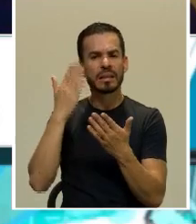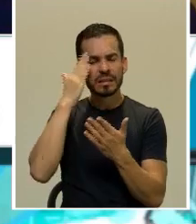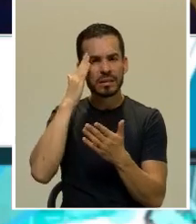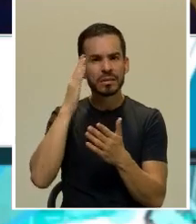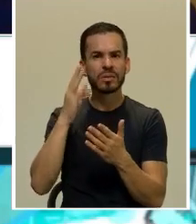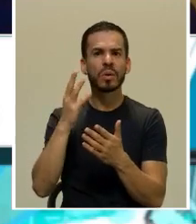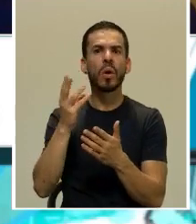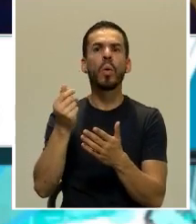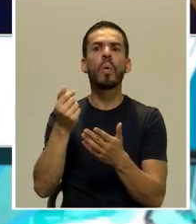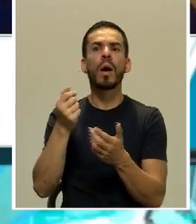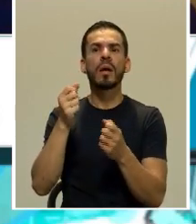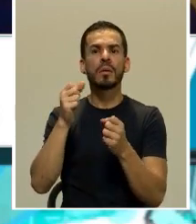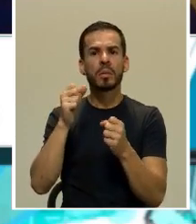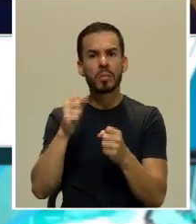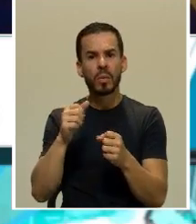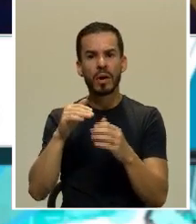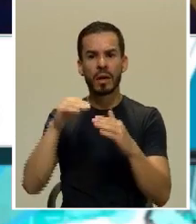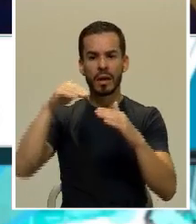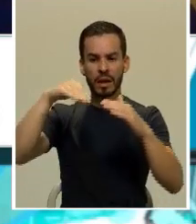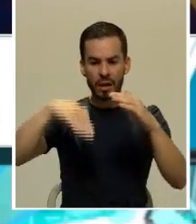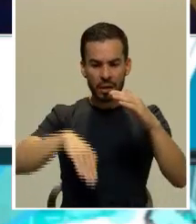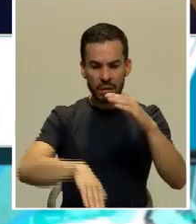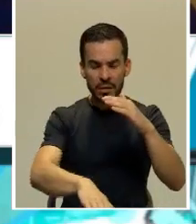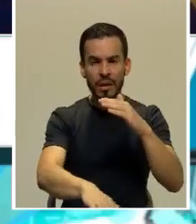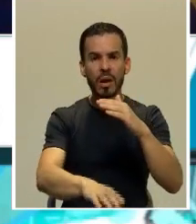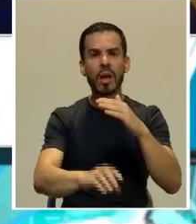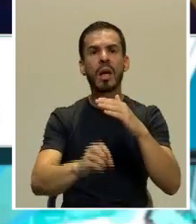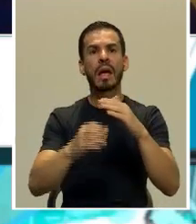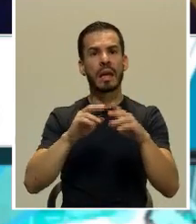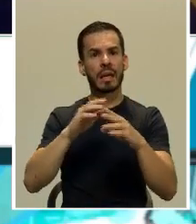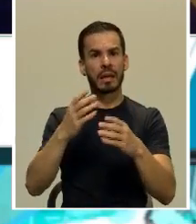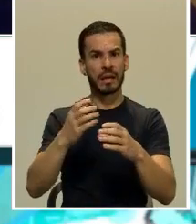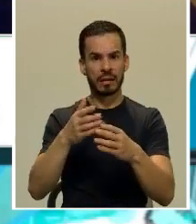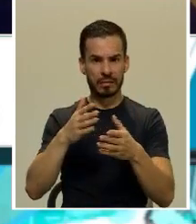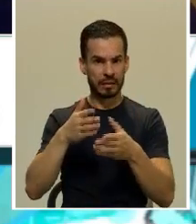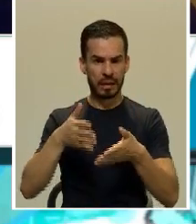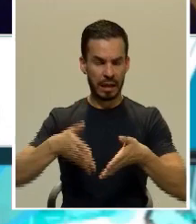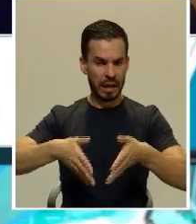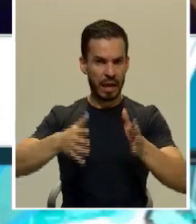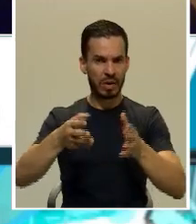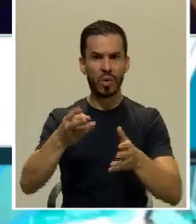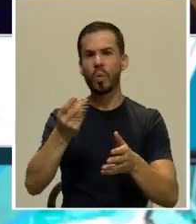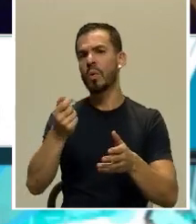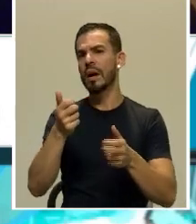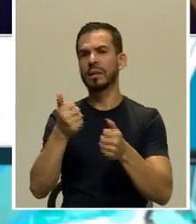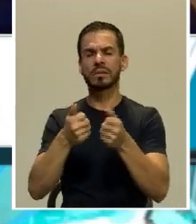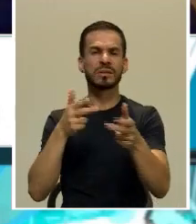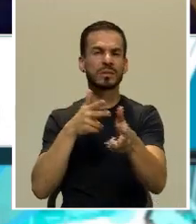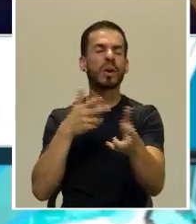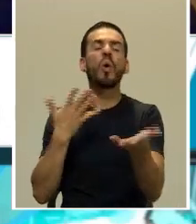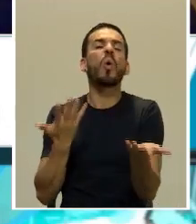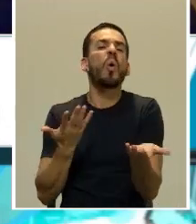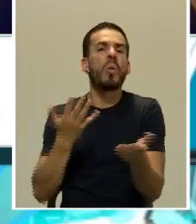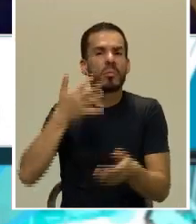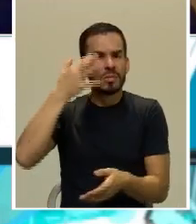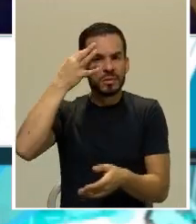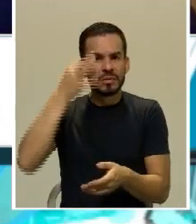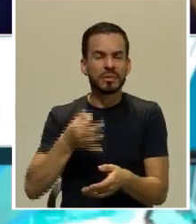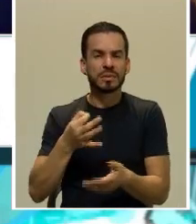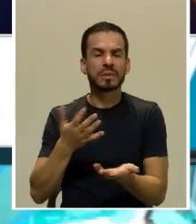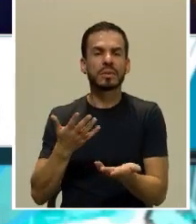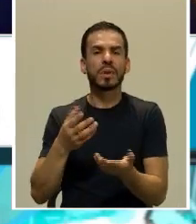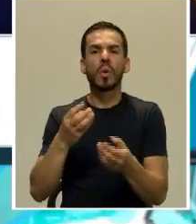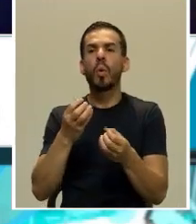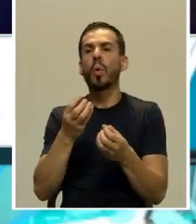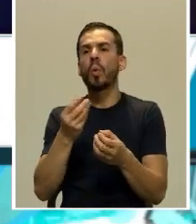cuándo es rentable hacer un cruce a desnivel en carretera? Es decir, ¿cuántos carros? ¿Cómo decidir